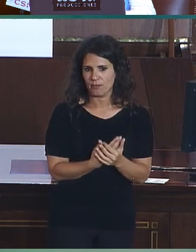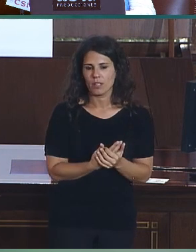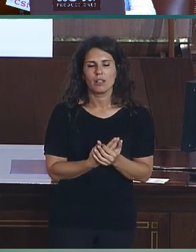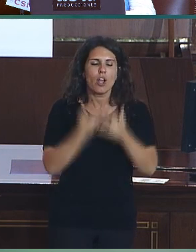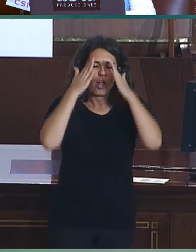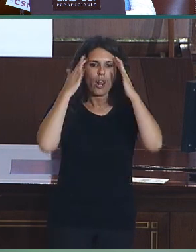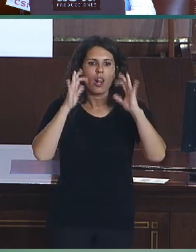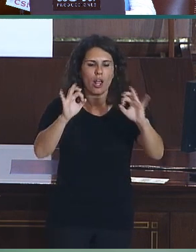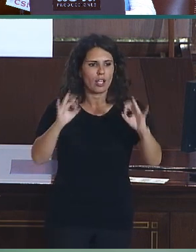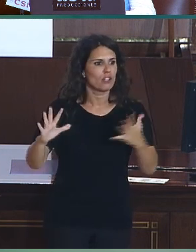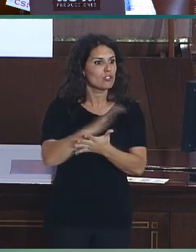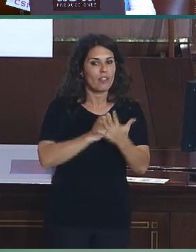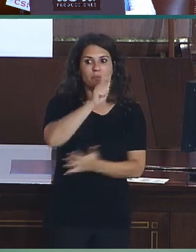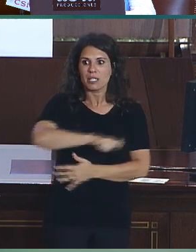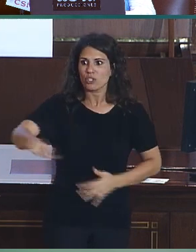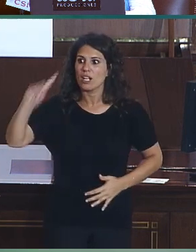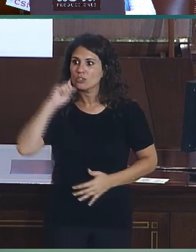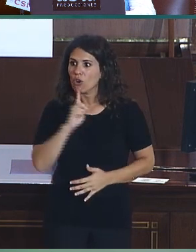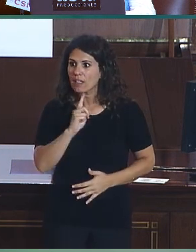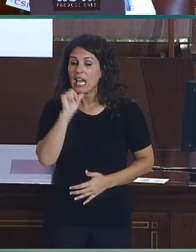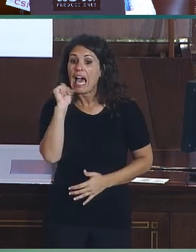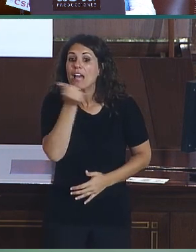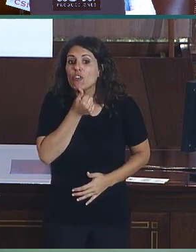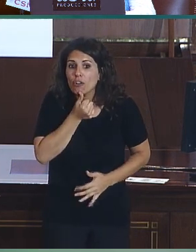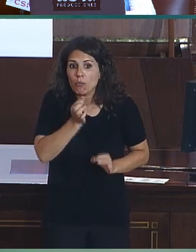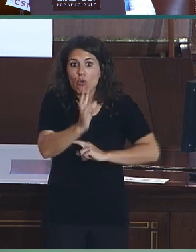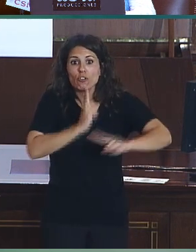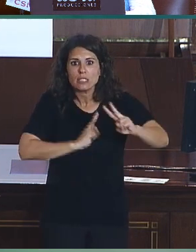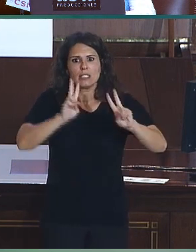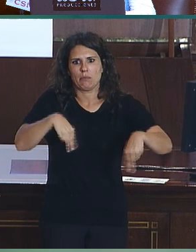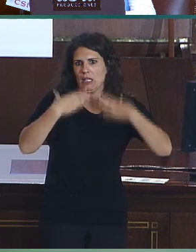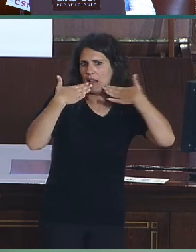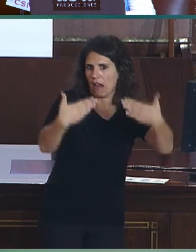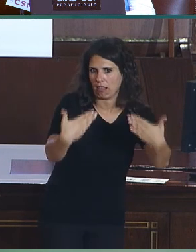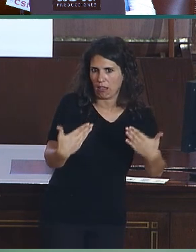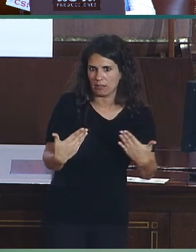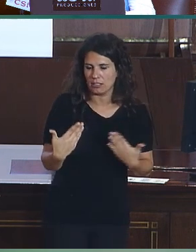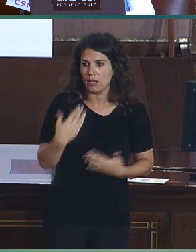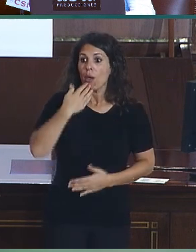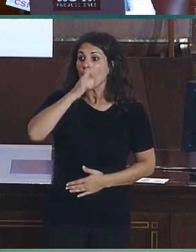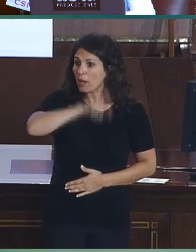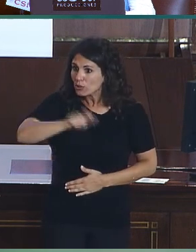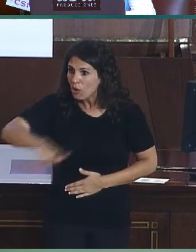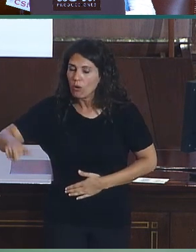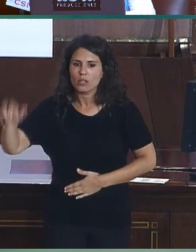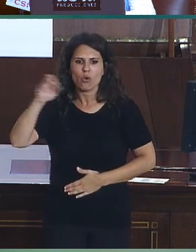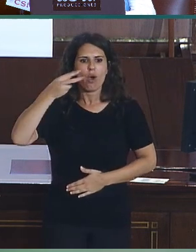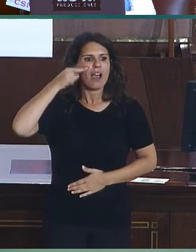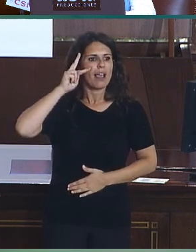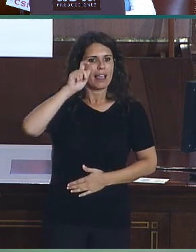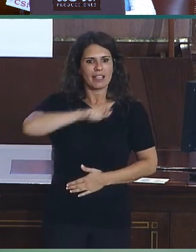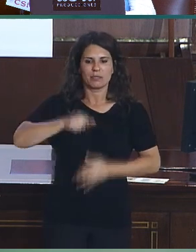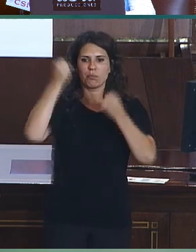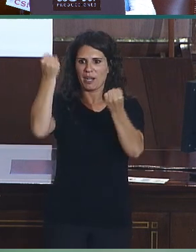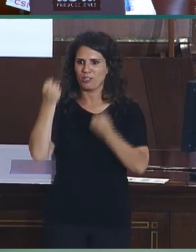agradecer a todas las personas sordas que anónimamente contestaron, a las personas, a los expertos que me